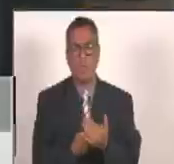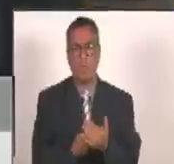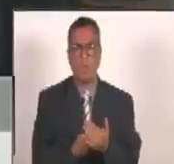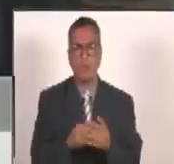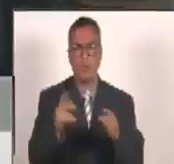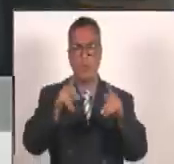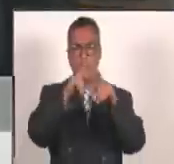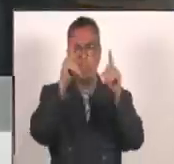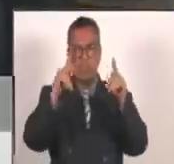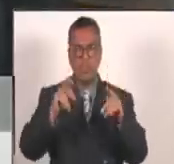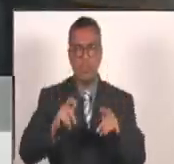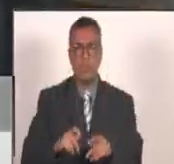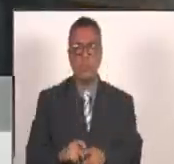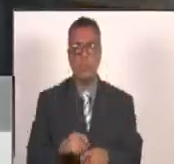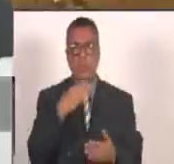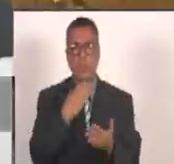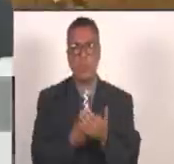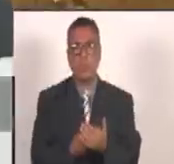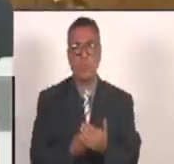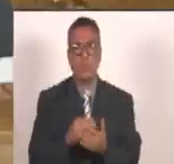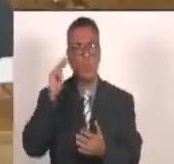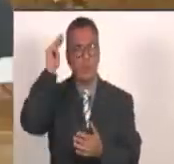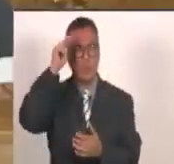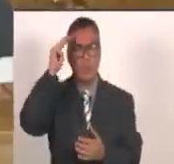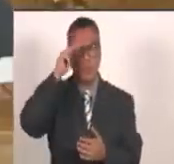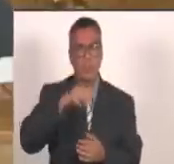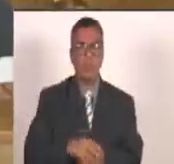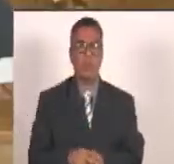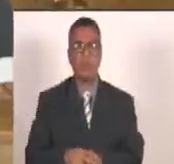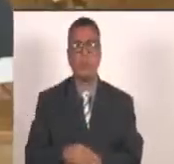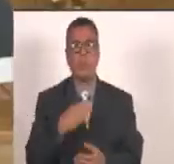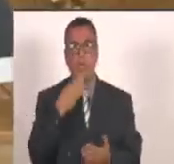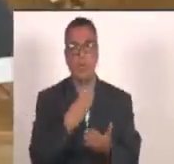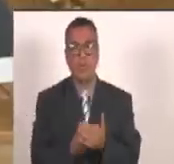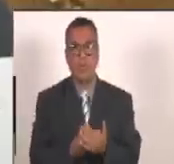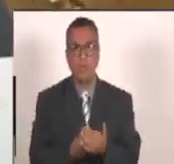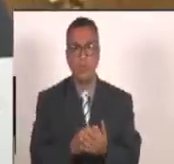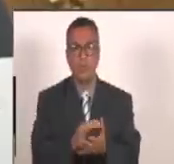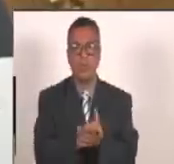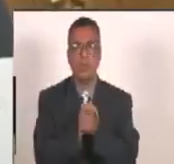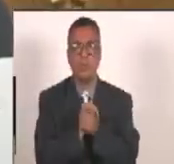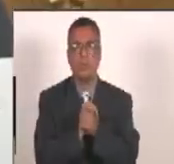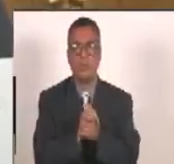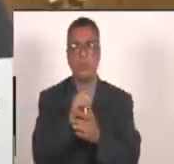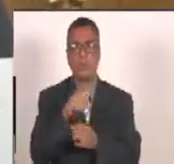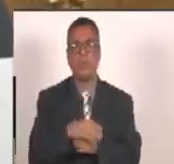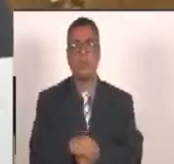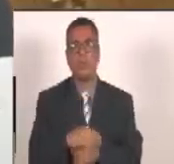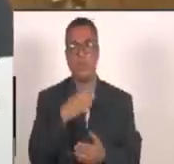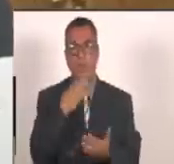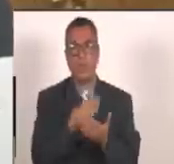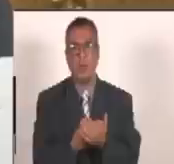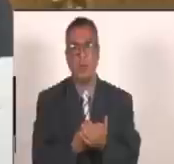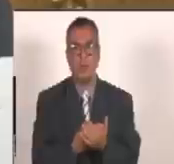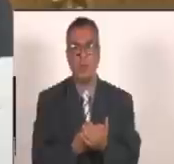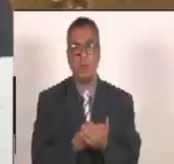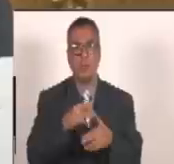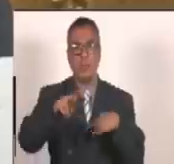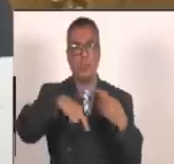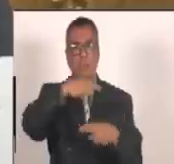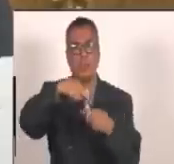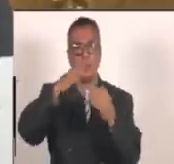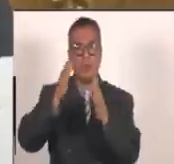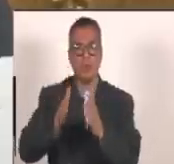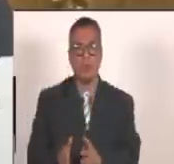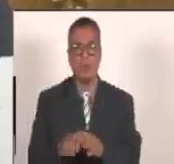Gracias, artista. Gracias, maestro. Gracias, amigo. Gracias,